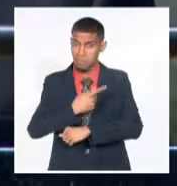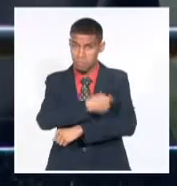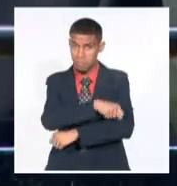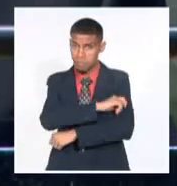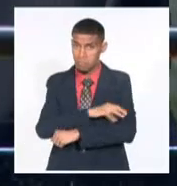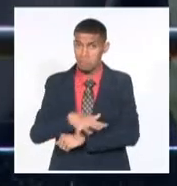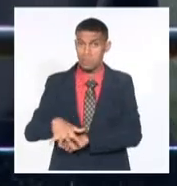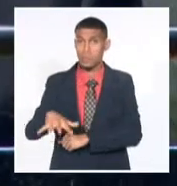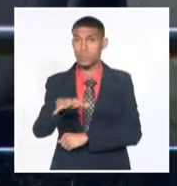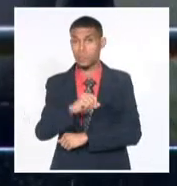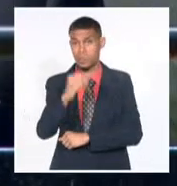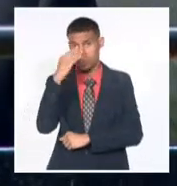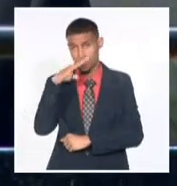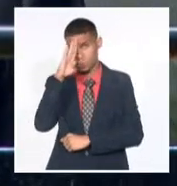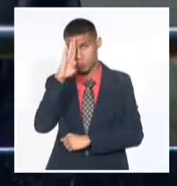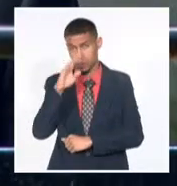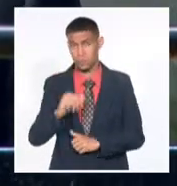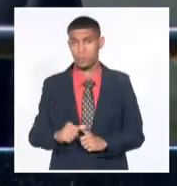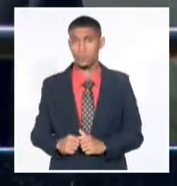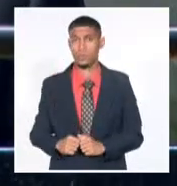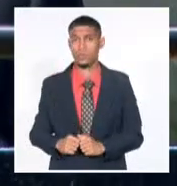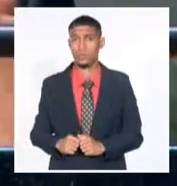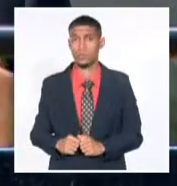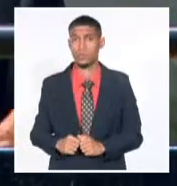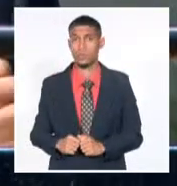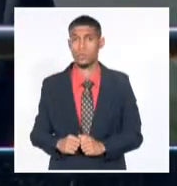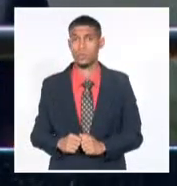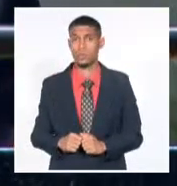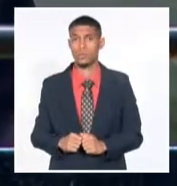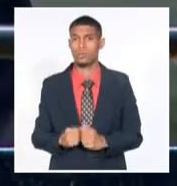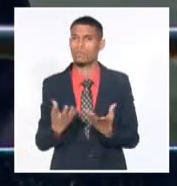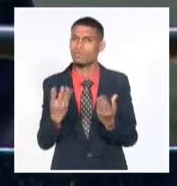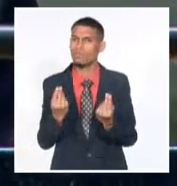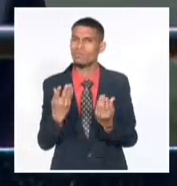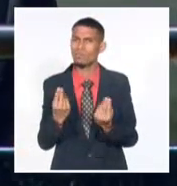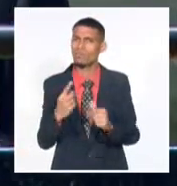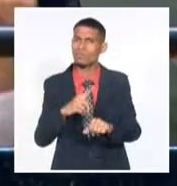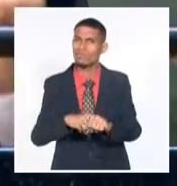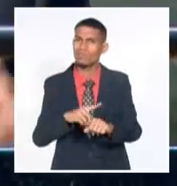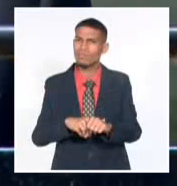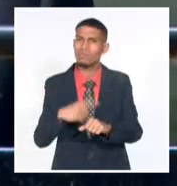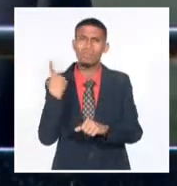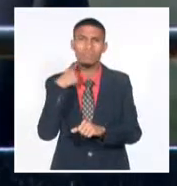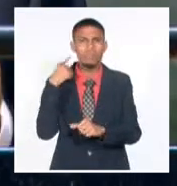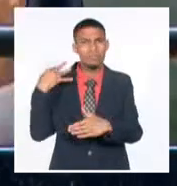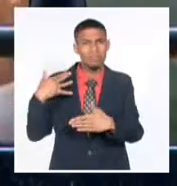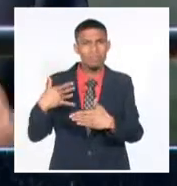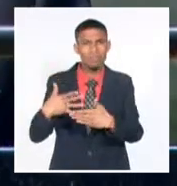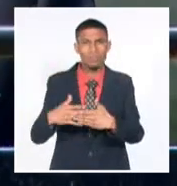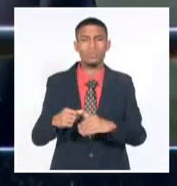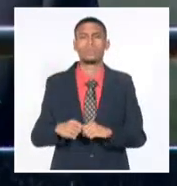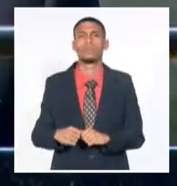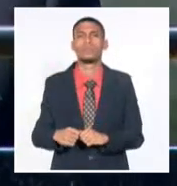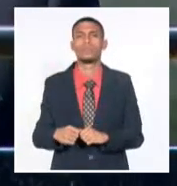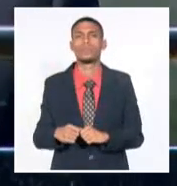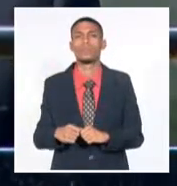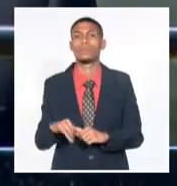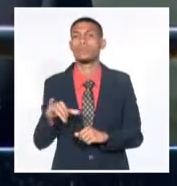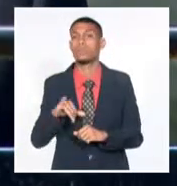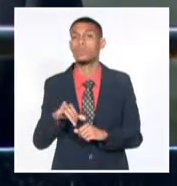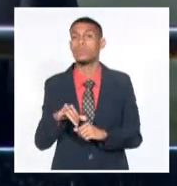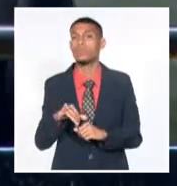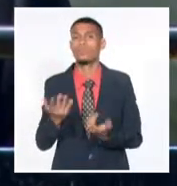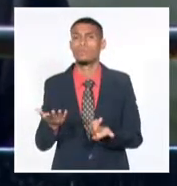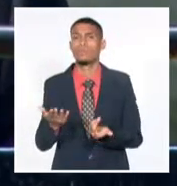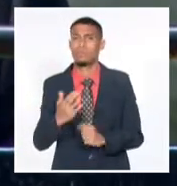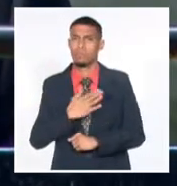digno y solidario pueblo, que desde hace mucho tiempo decidió ser dueño de su historia